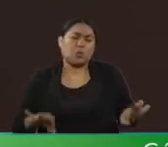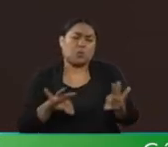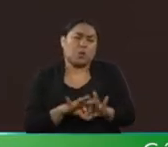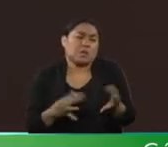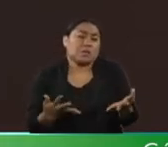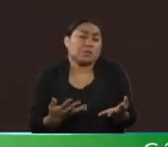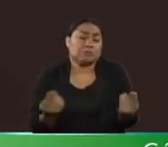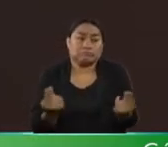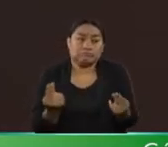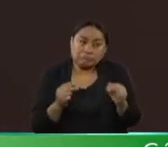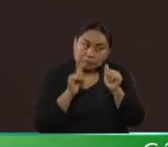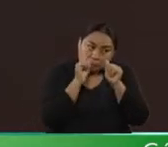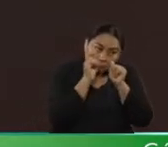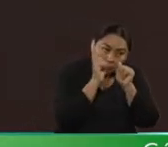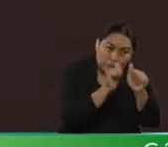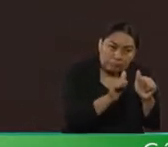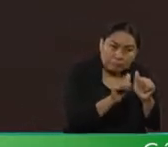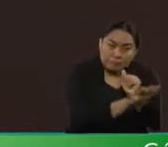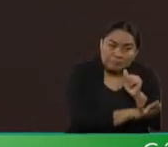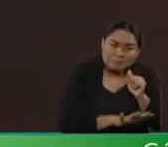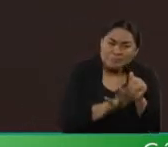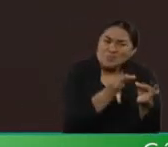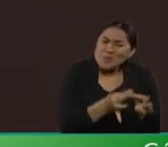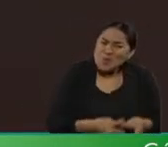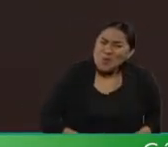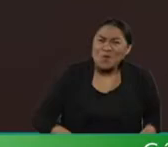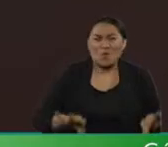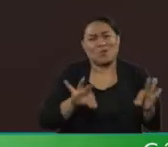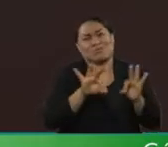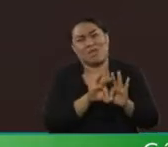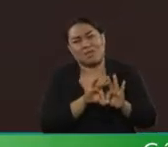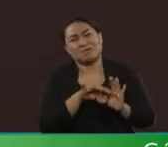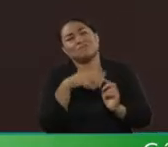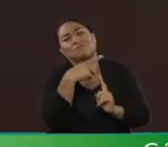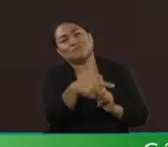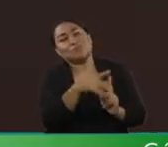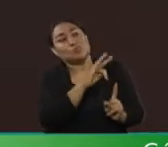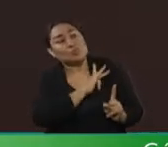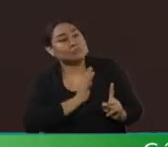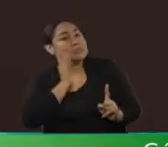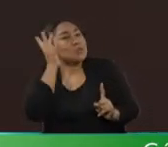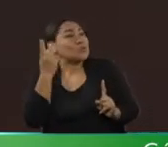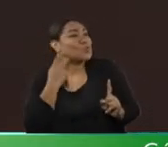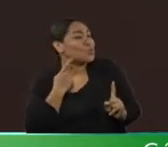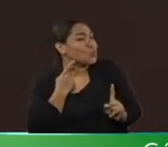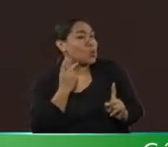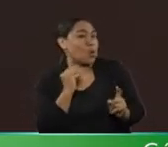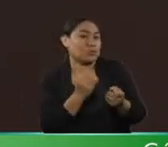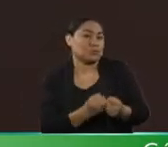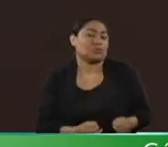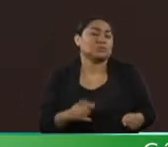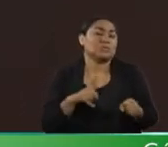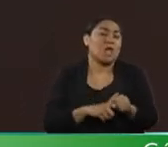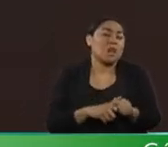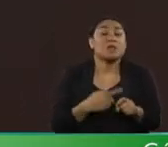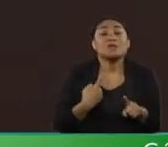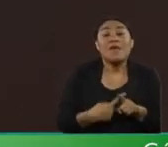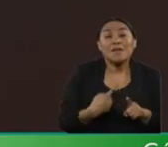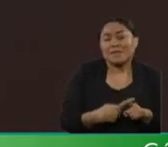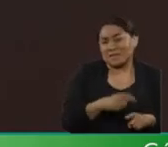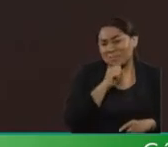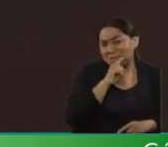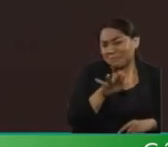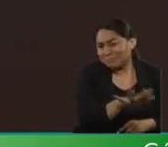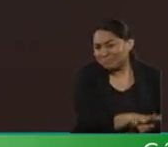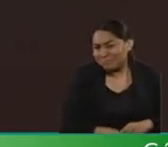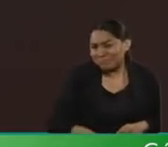sectores más trascendentales para la vida política social de nuestro país y ellos son los